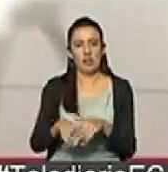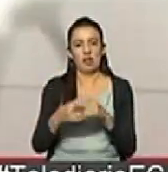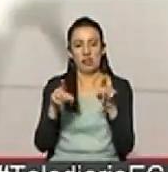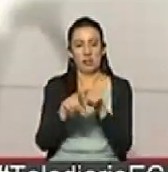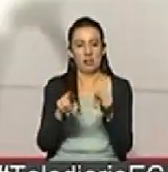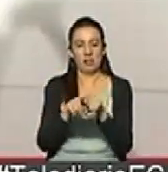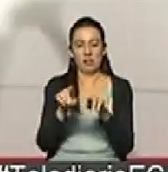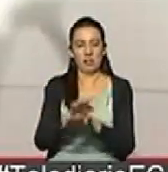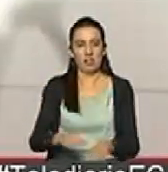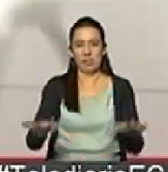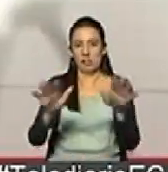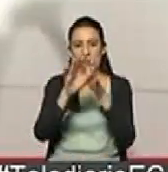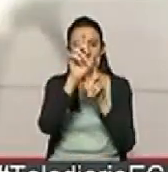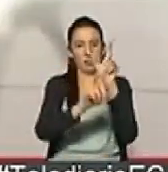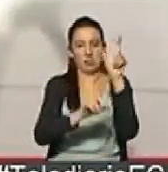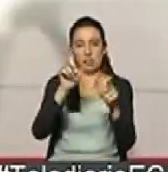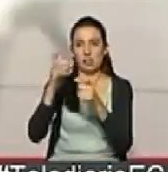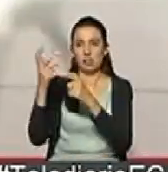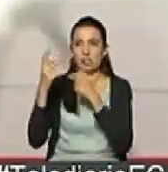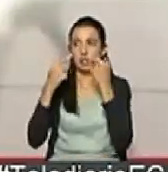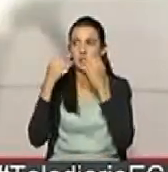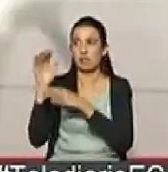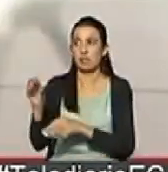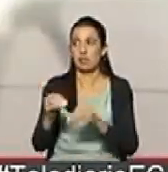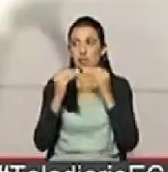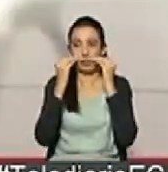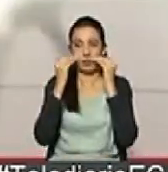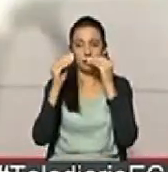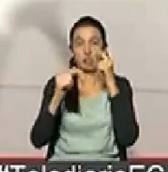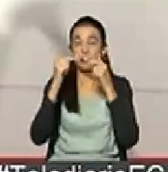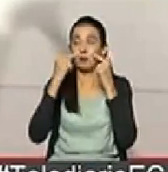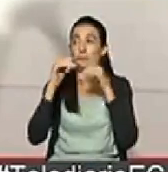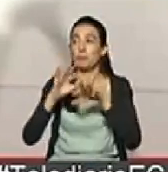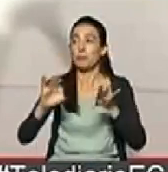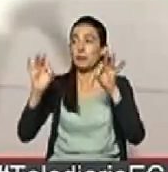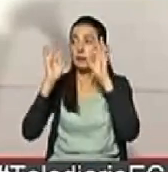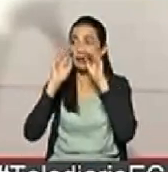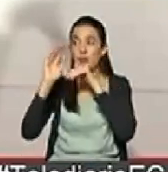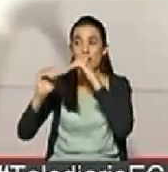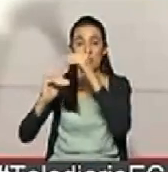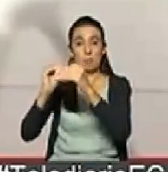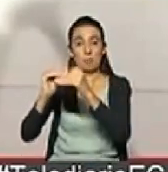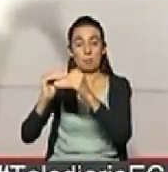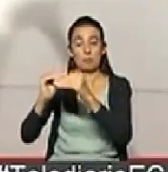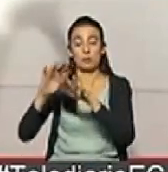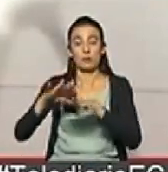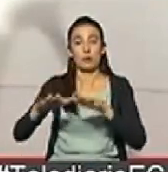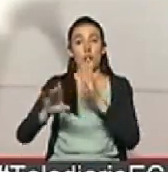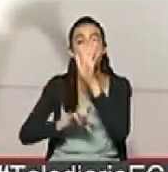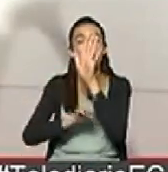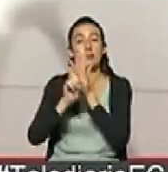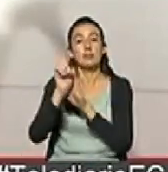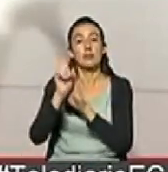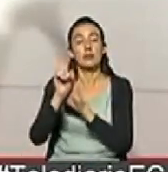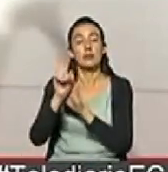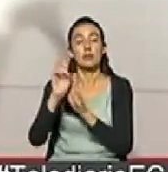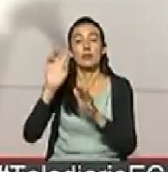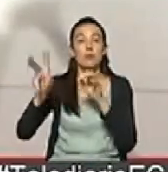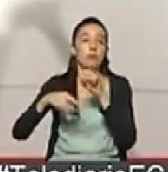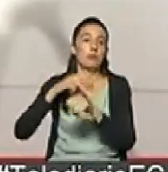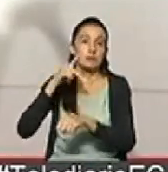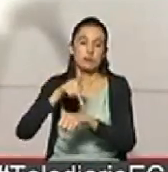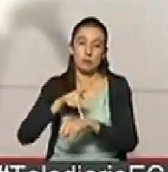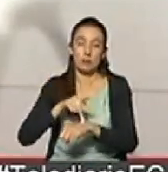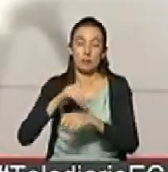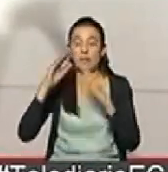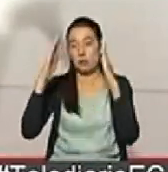nosotros lo somos. Entonces, también valorarnos a nosotros mismos en el campo en el que nos estamos desarrollando, profesional,